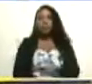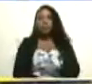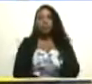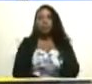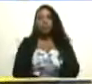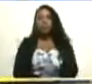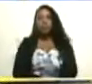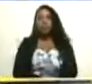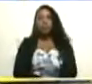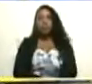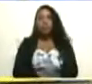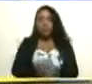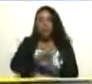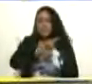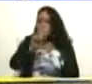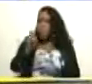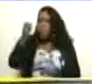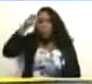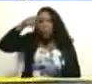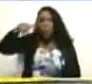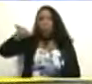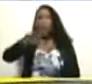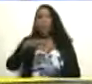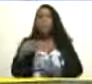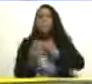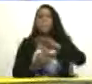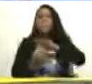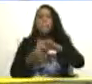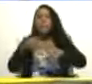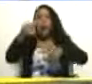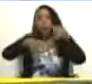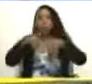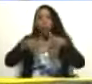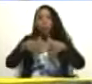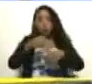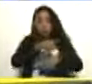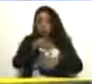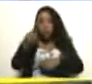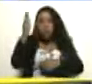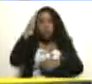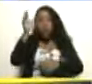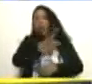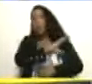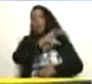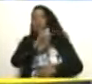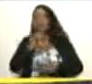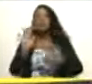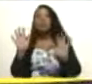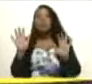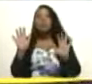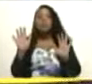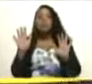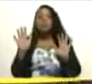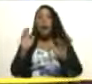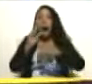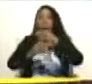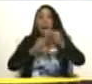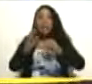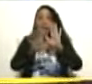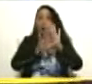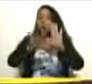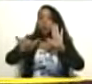Y se le preguntó al pueblo las bases electorales, rectoras, rectores, para ir a la